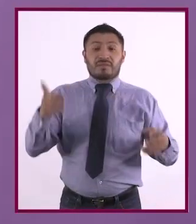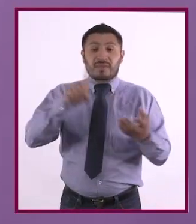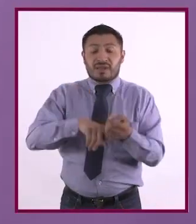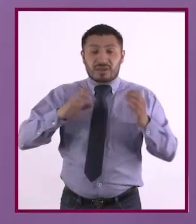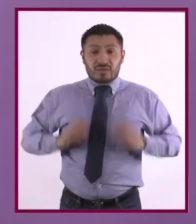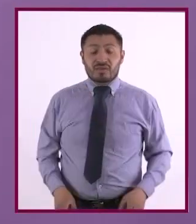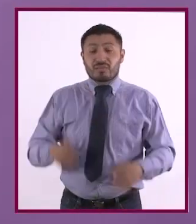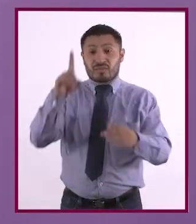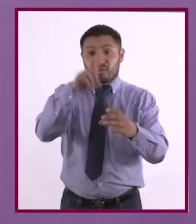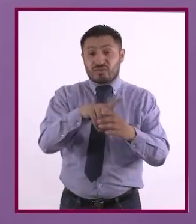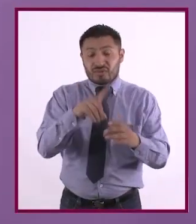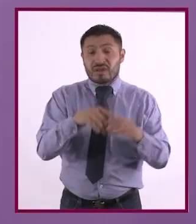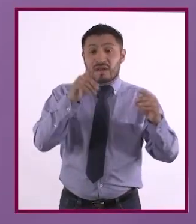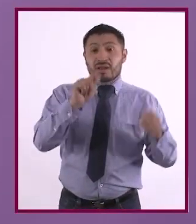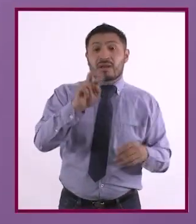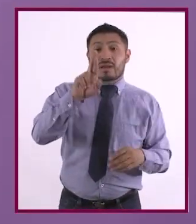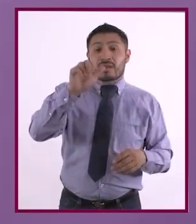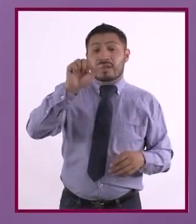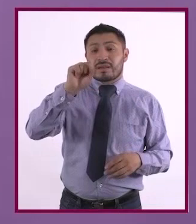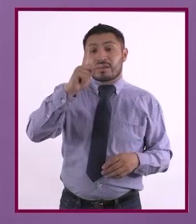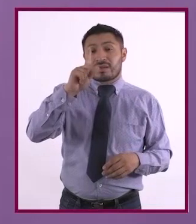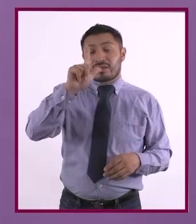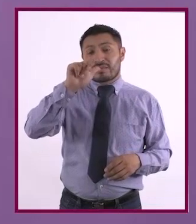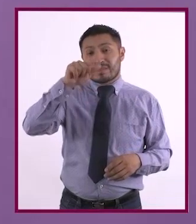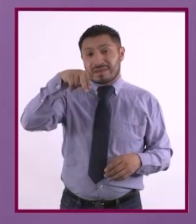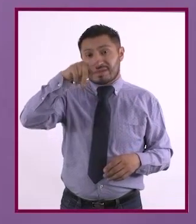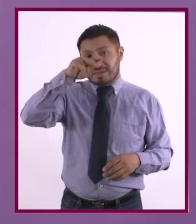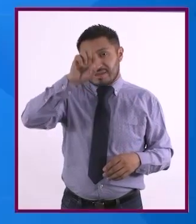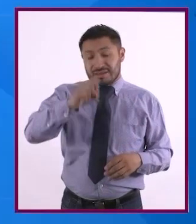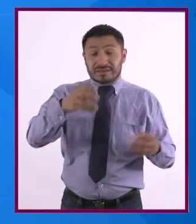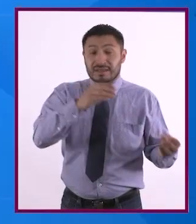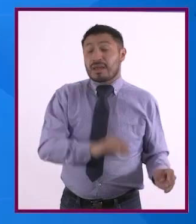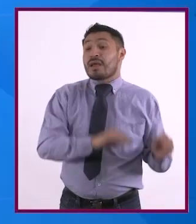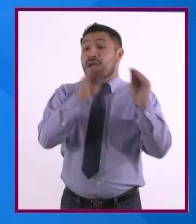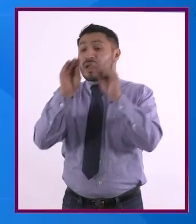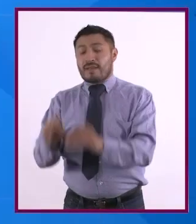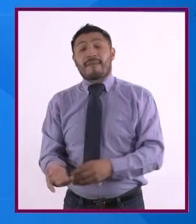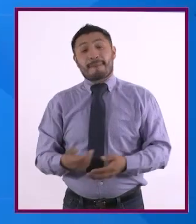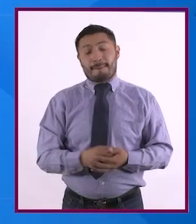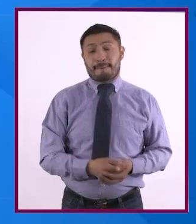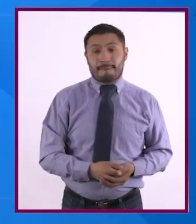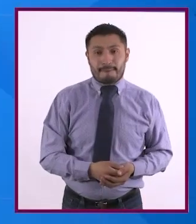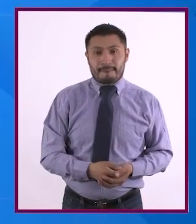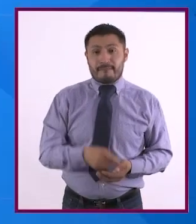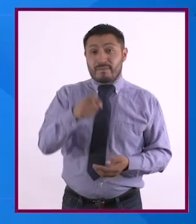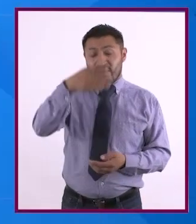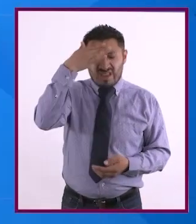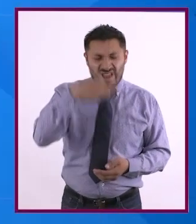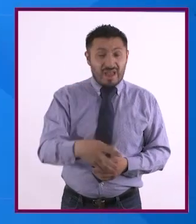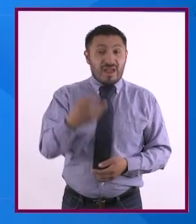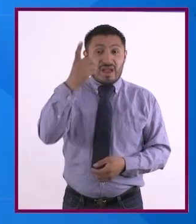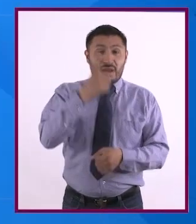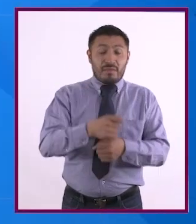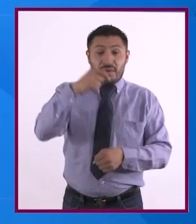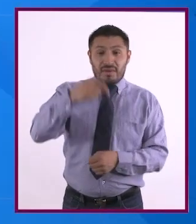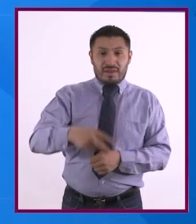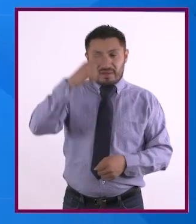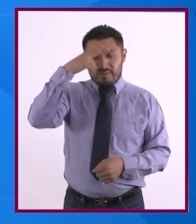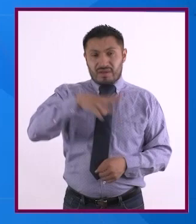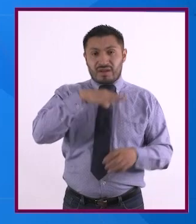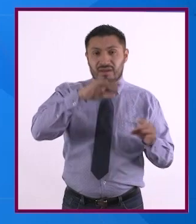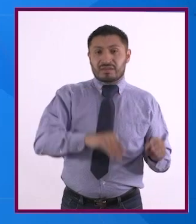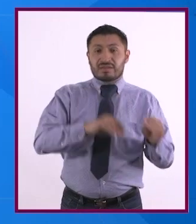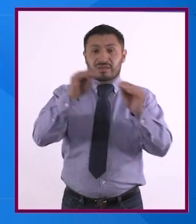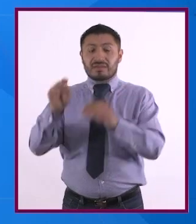los trasplantes y la importancia del consentimiento presunto en México y el mundo. ¿Sabían que el primer trasplante realizado en México fue un